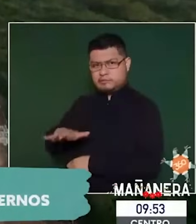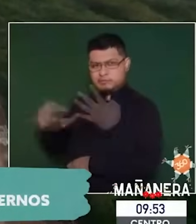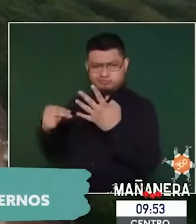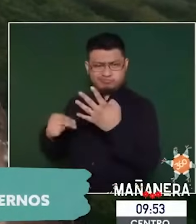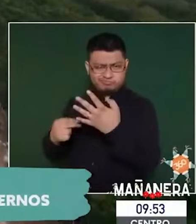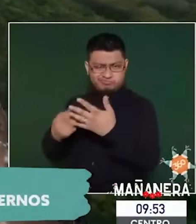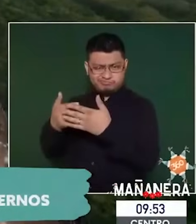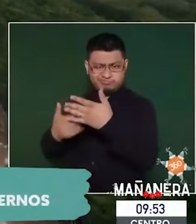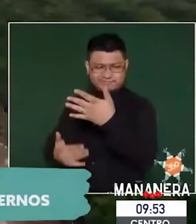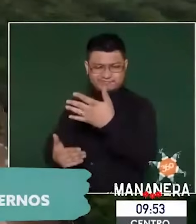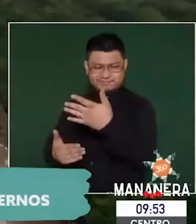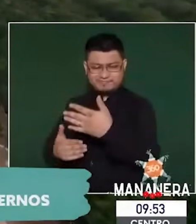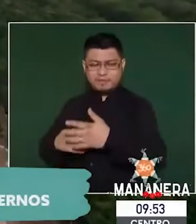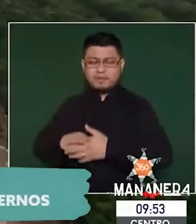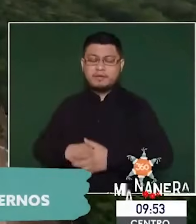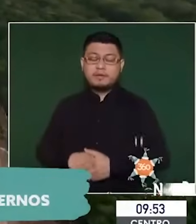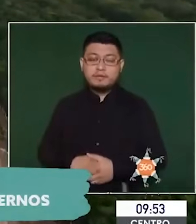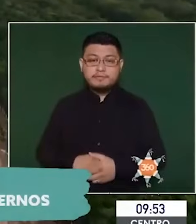mencionarlas, pero